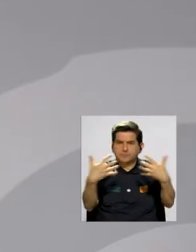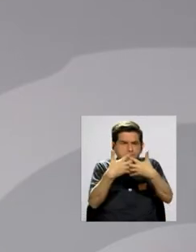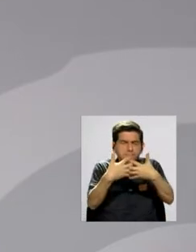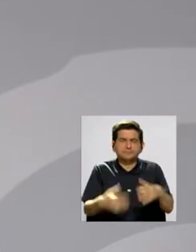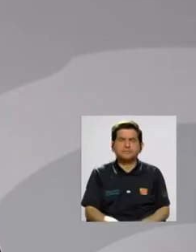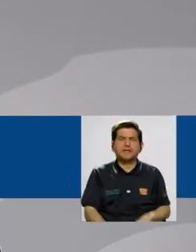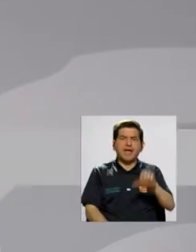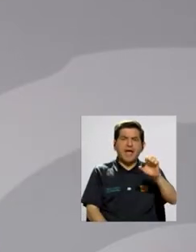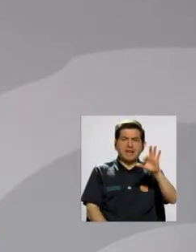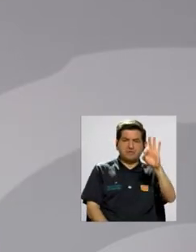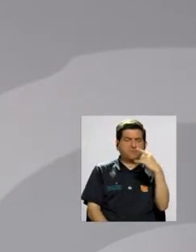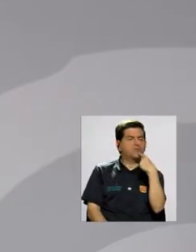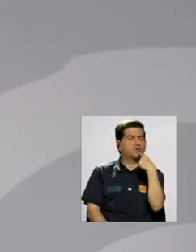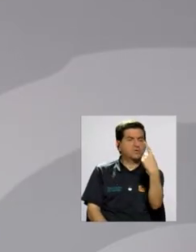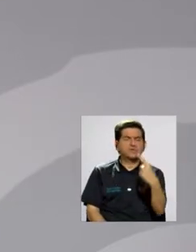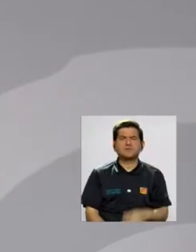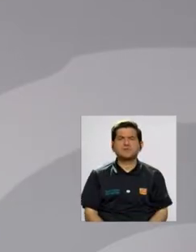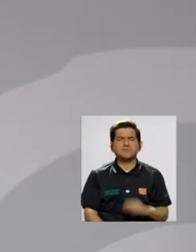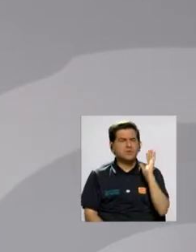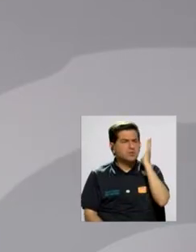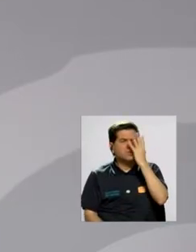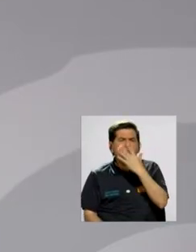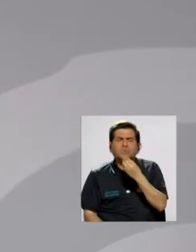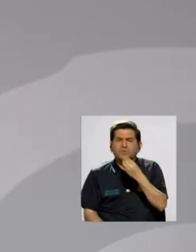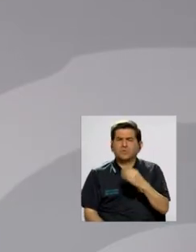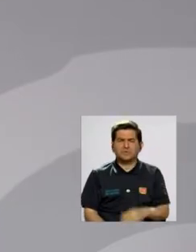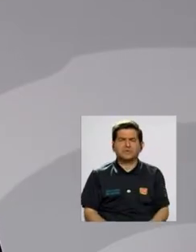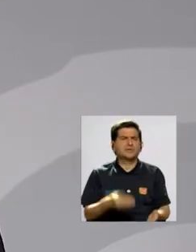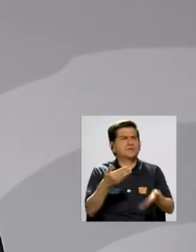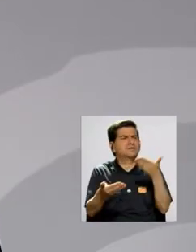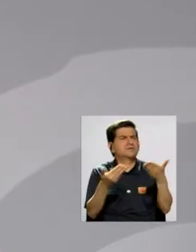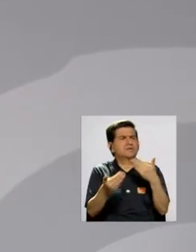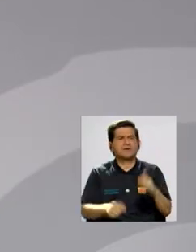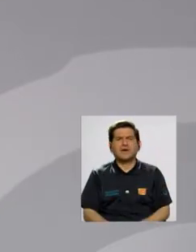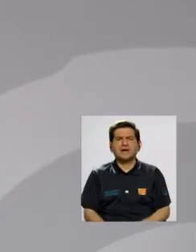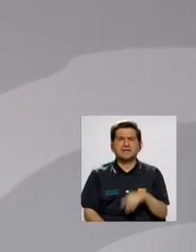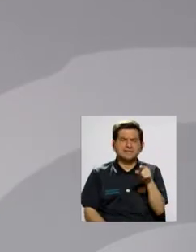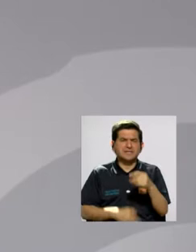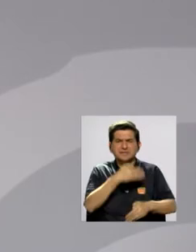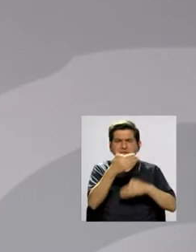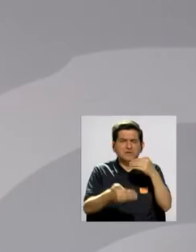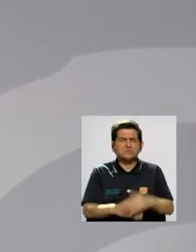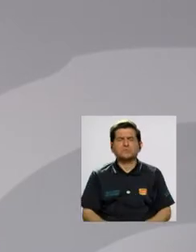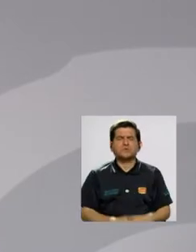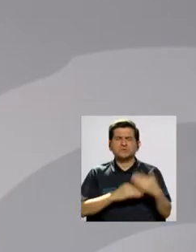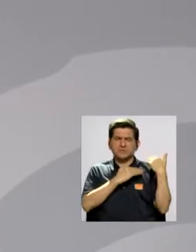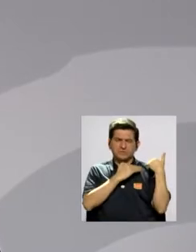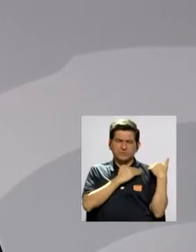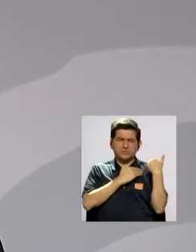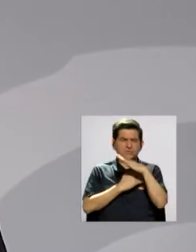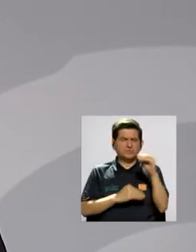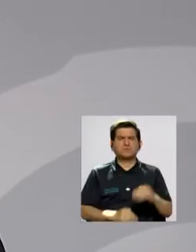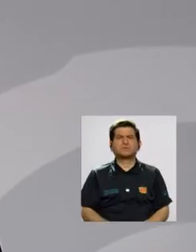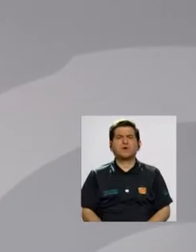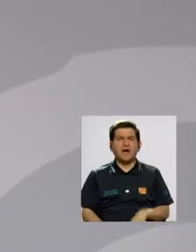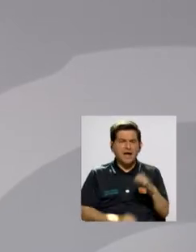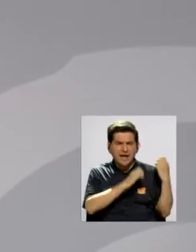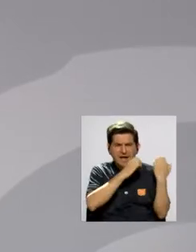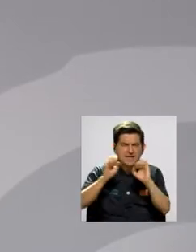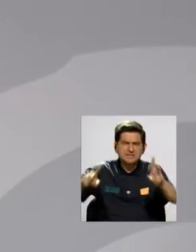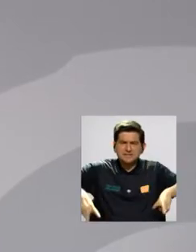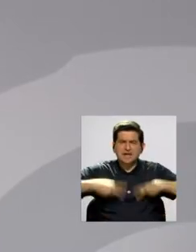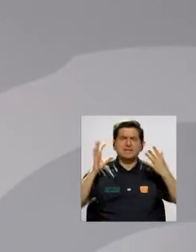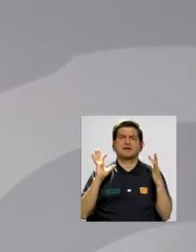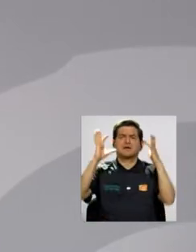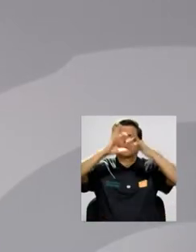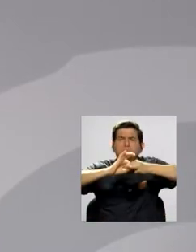Eric Fromm plantea algo muy, muy bonito, que es casi desde la resiliencia y la autoestima que podemos plantear estrategias de vida